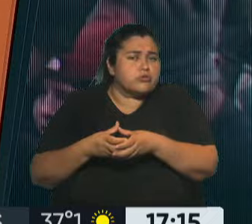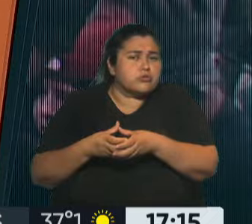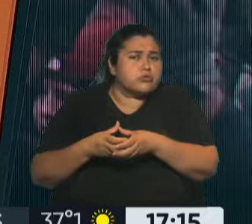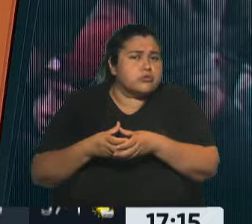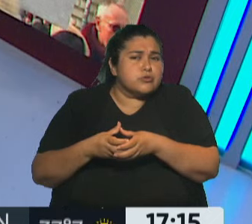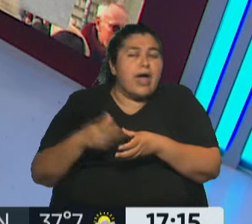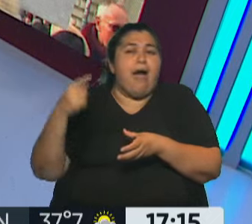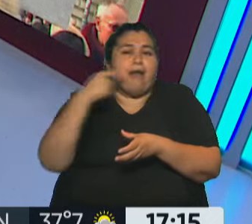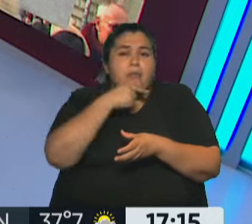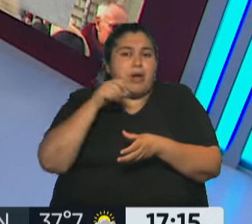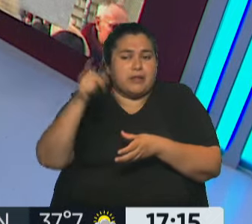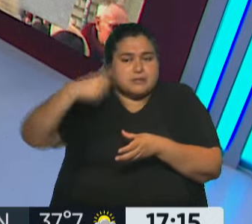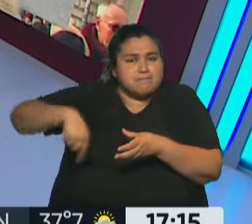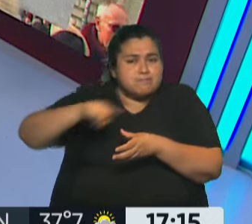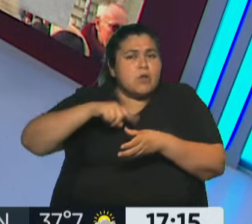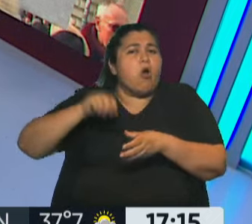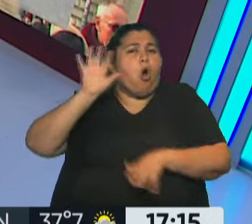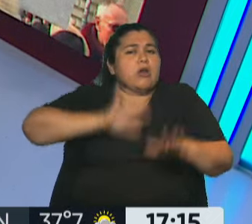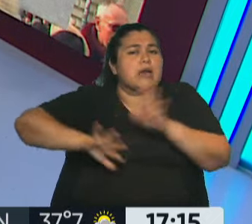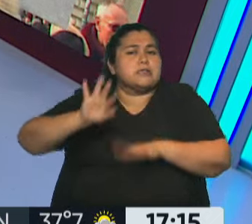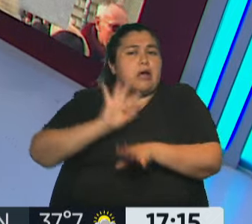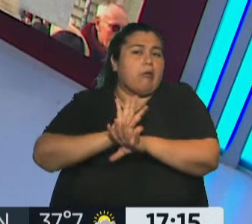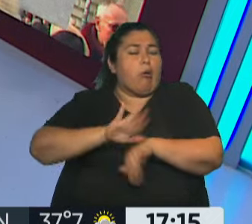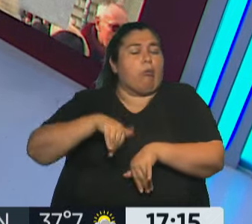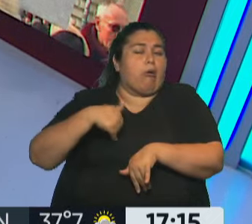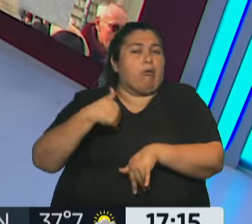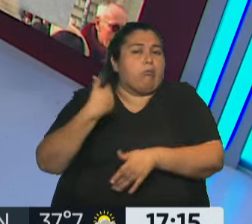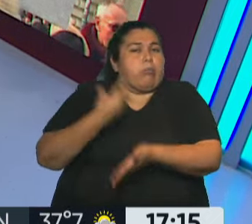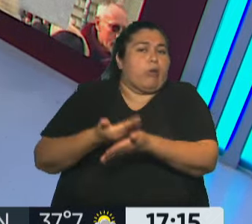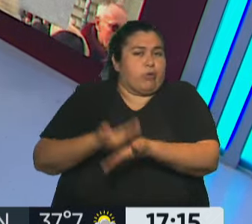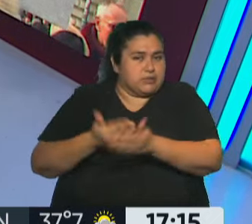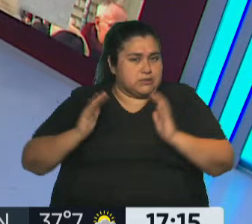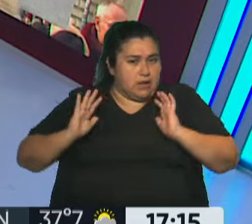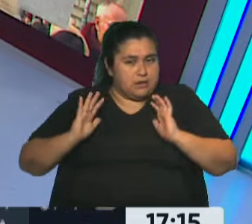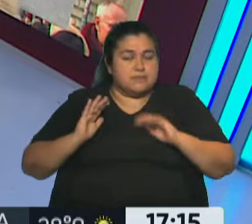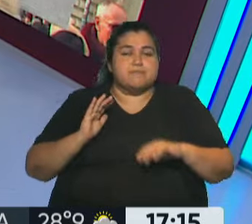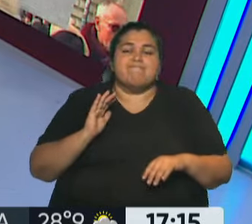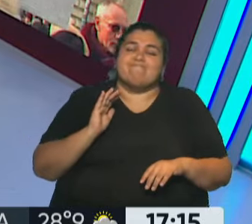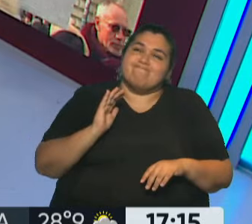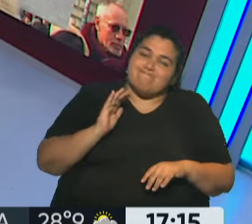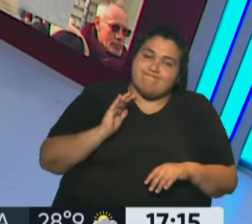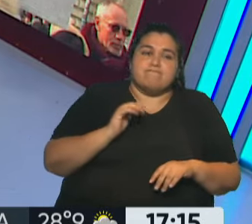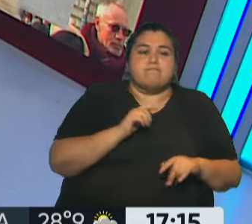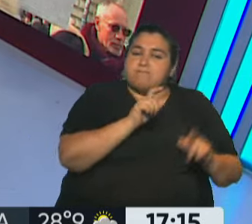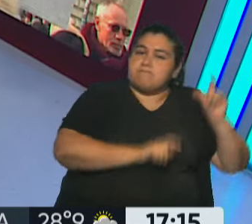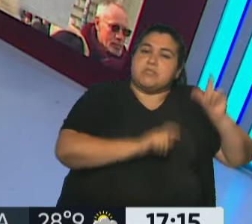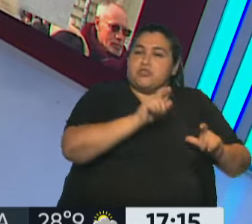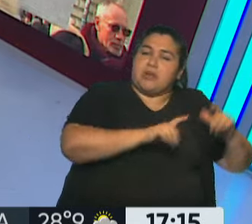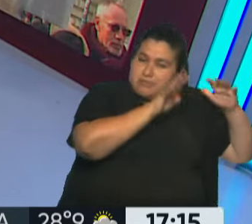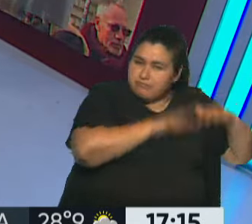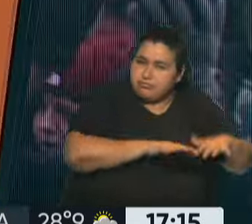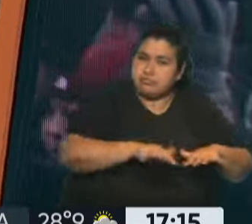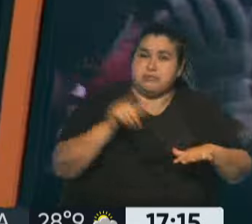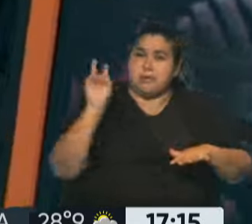por Alemania los que organizaron este tipo de manifestaciones? No, fue una respuesta que, por supuesto, hubo participación, lo veíamos en el